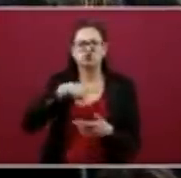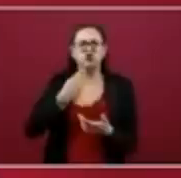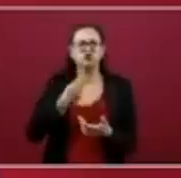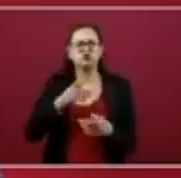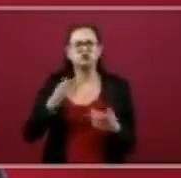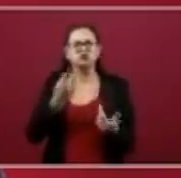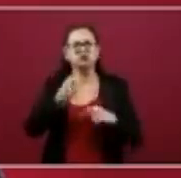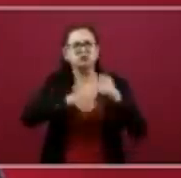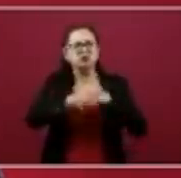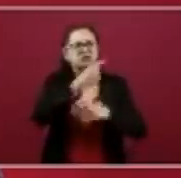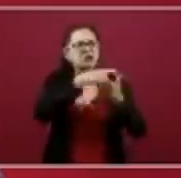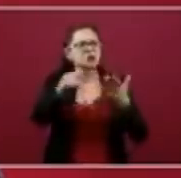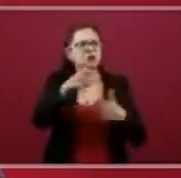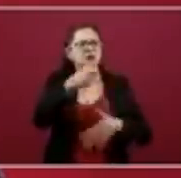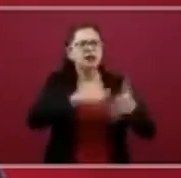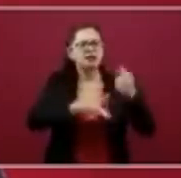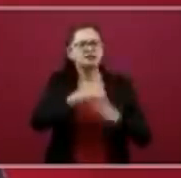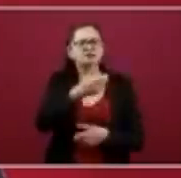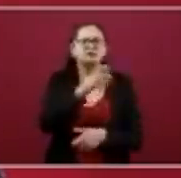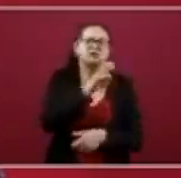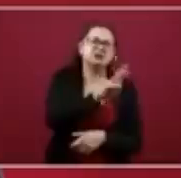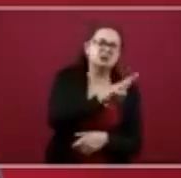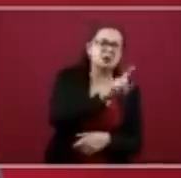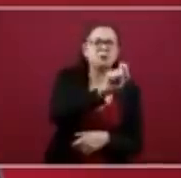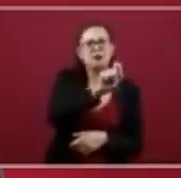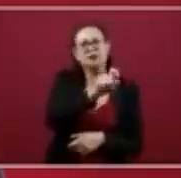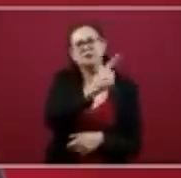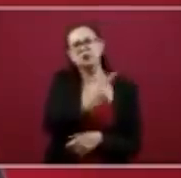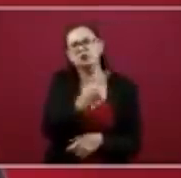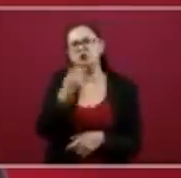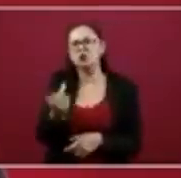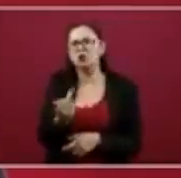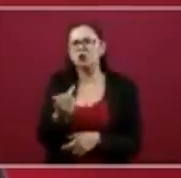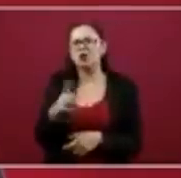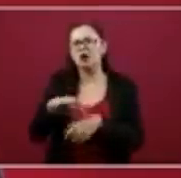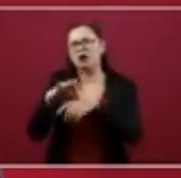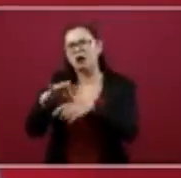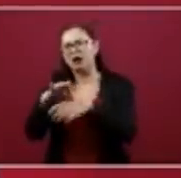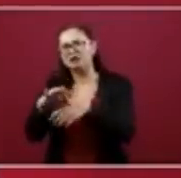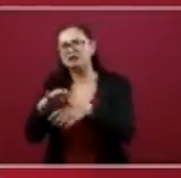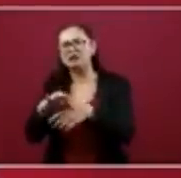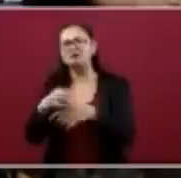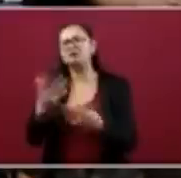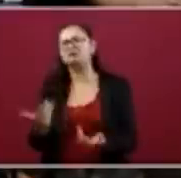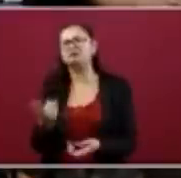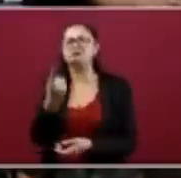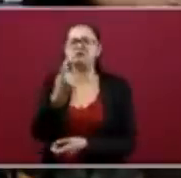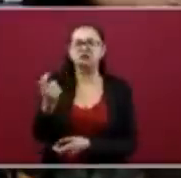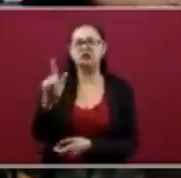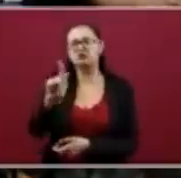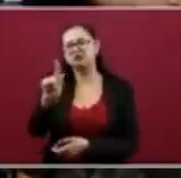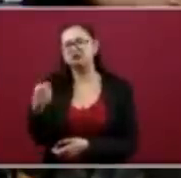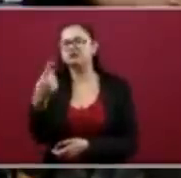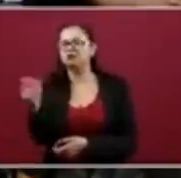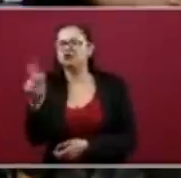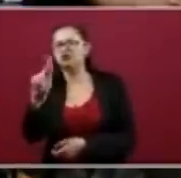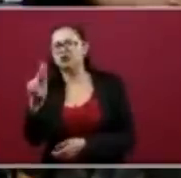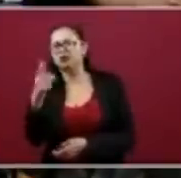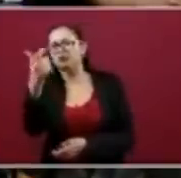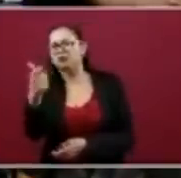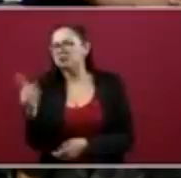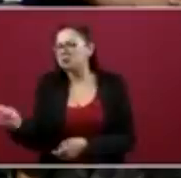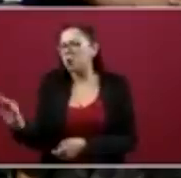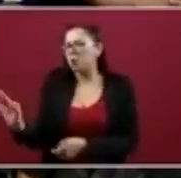21 pesos. La carne de 45 que la venden los productores, la gente la está comprando en 170, 180